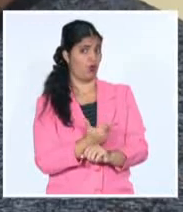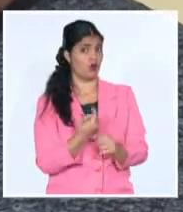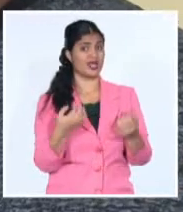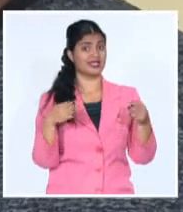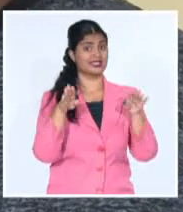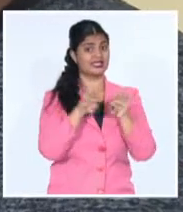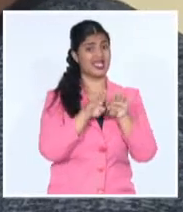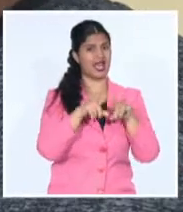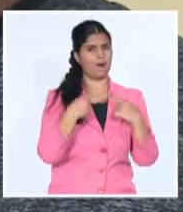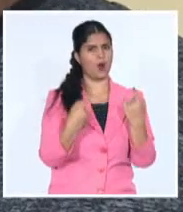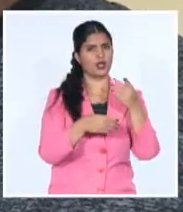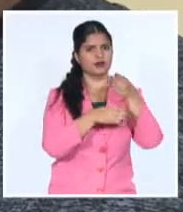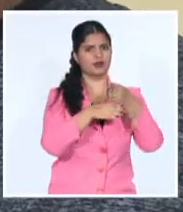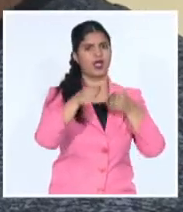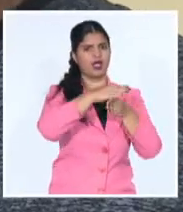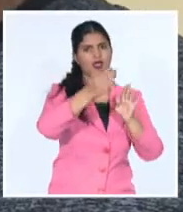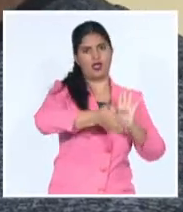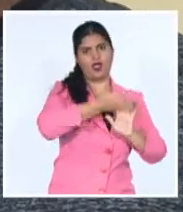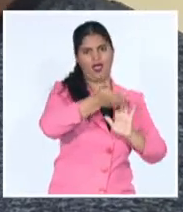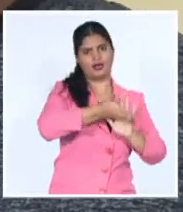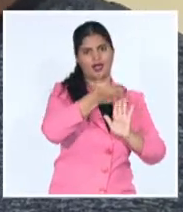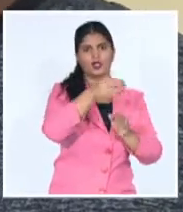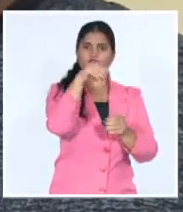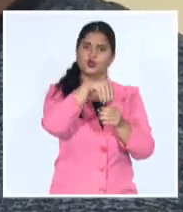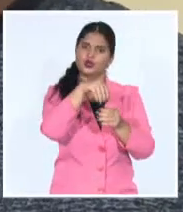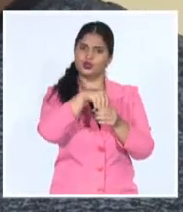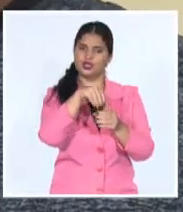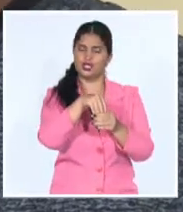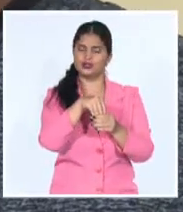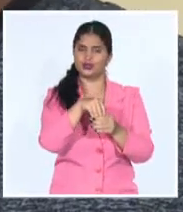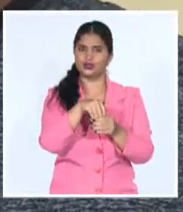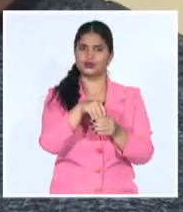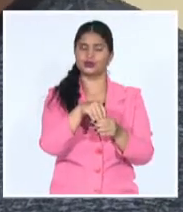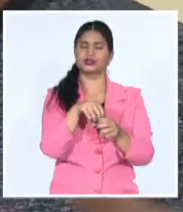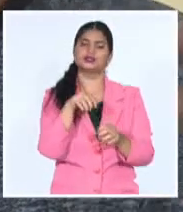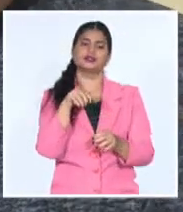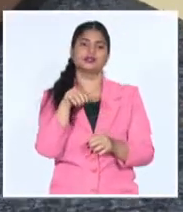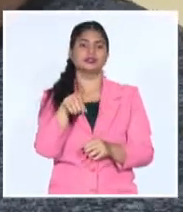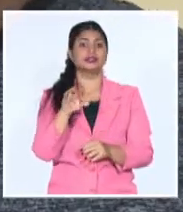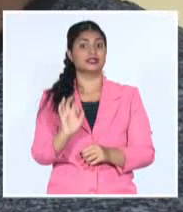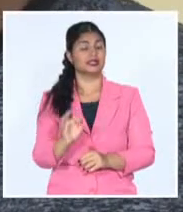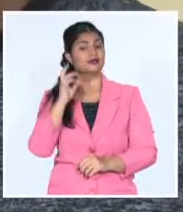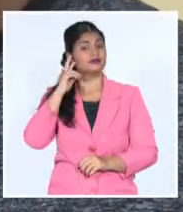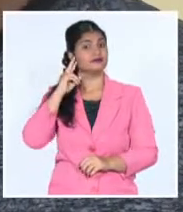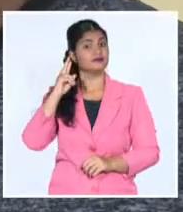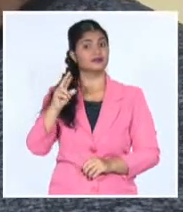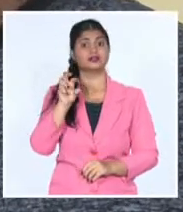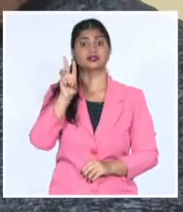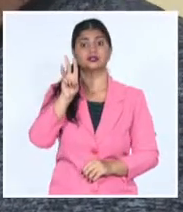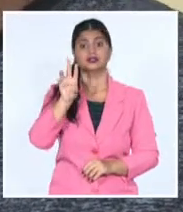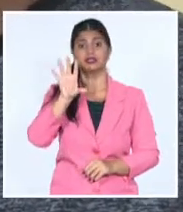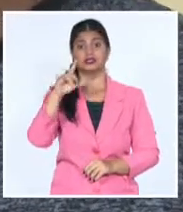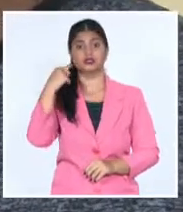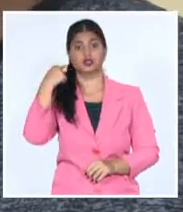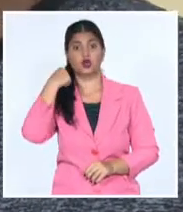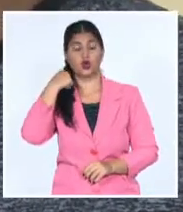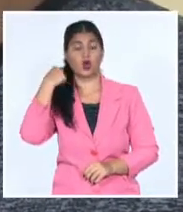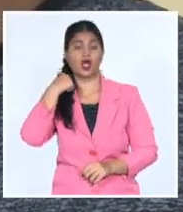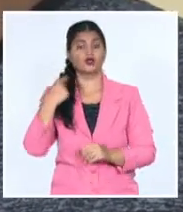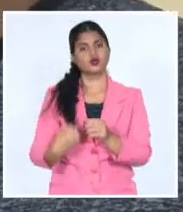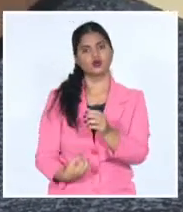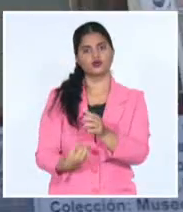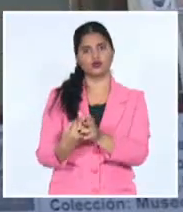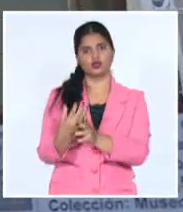el conjunto de actividades que forman parte del homenaje al 35 aniversario de